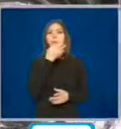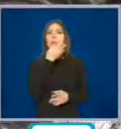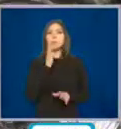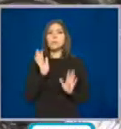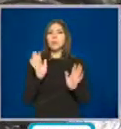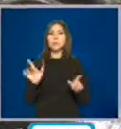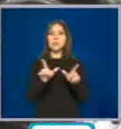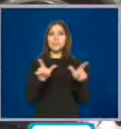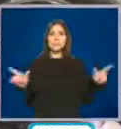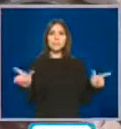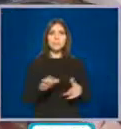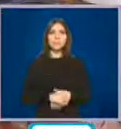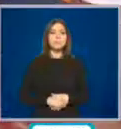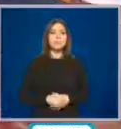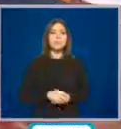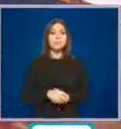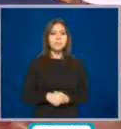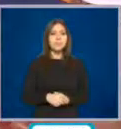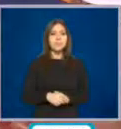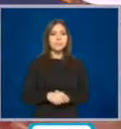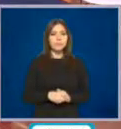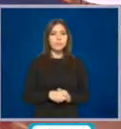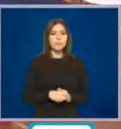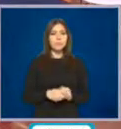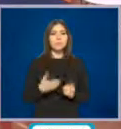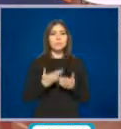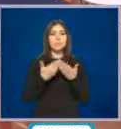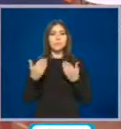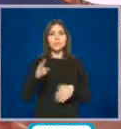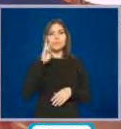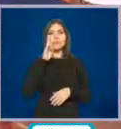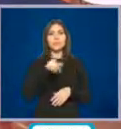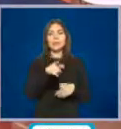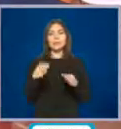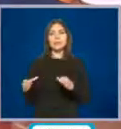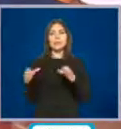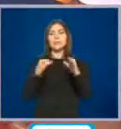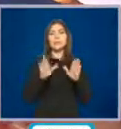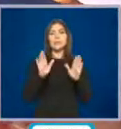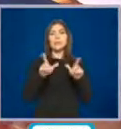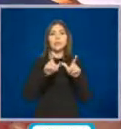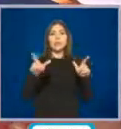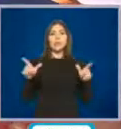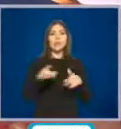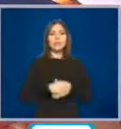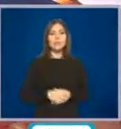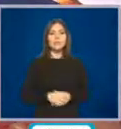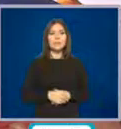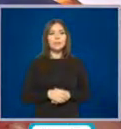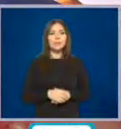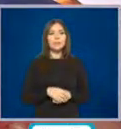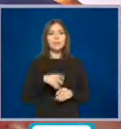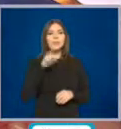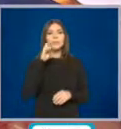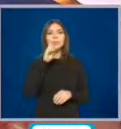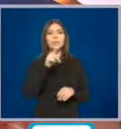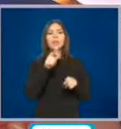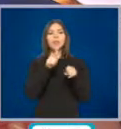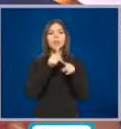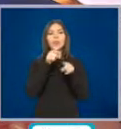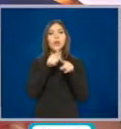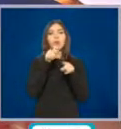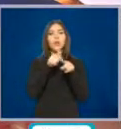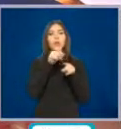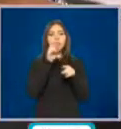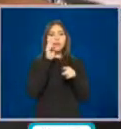tan del otro Perfecto. lado, Gaby, por favorcito. Y tenemos Es correcto. unos Si- listos Si ya. se dan cuenta, como dice Quique, el color Kiko, ya eres Kiko.